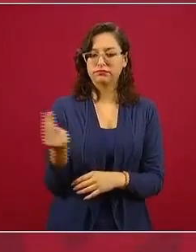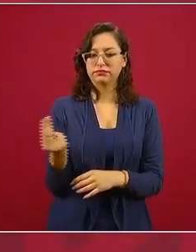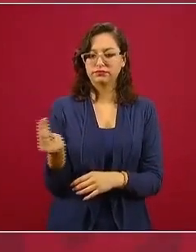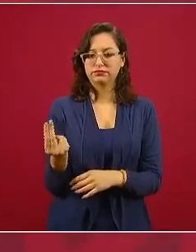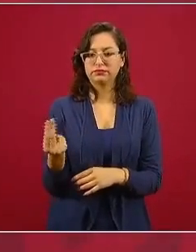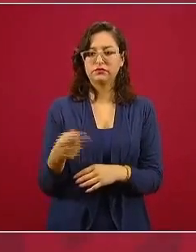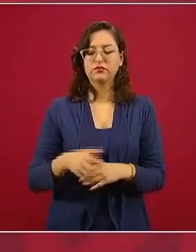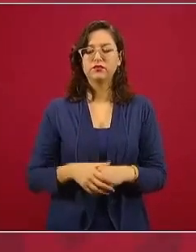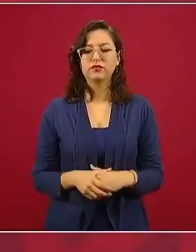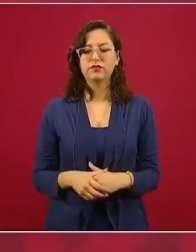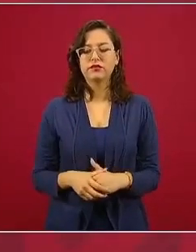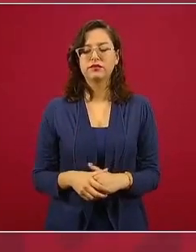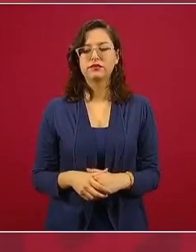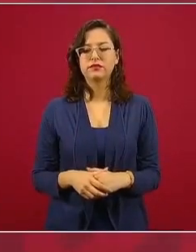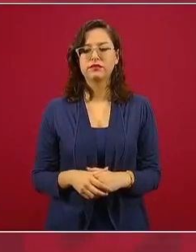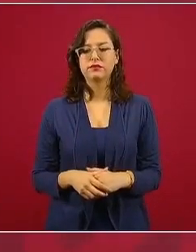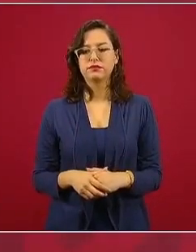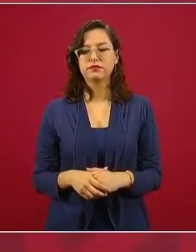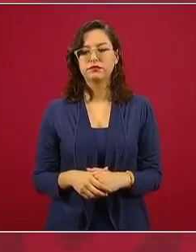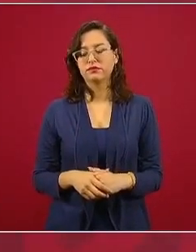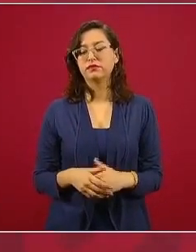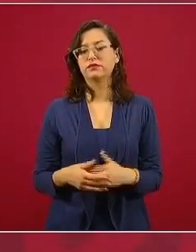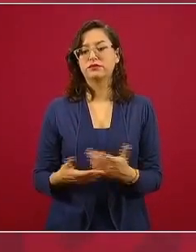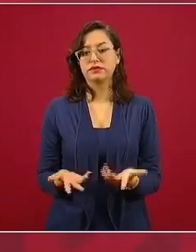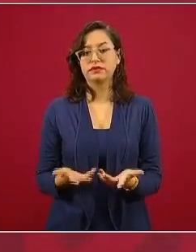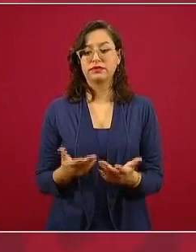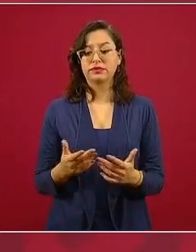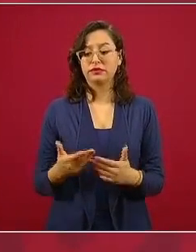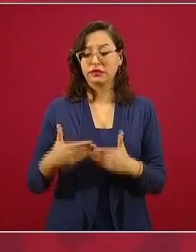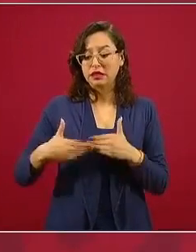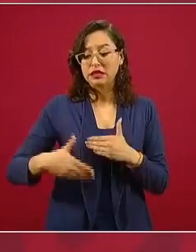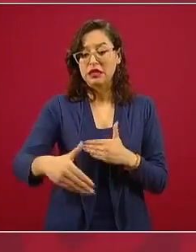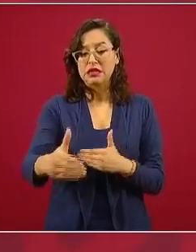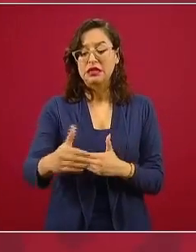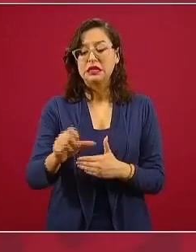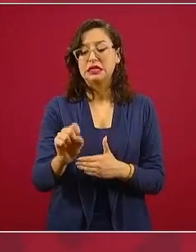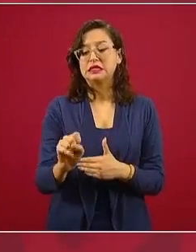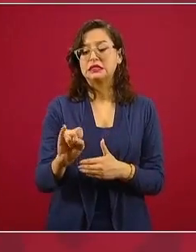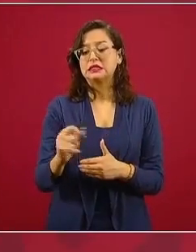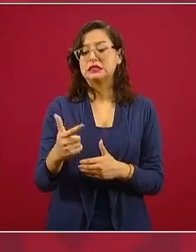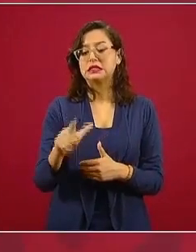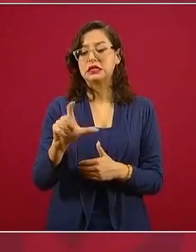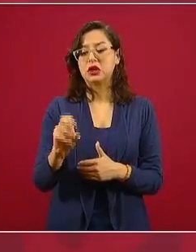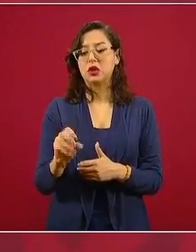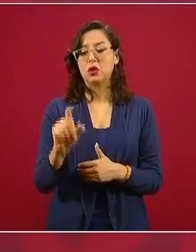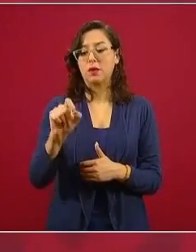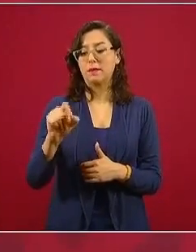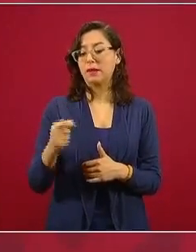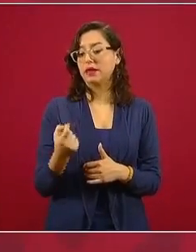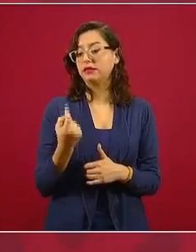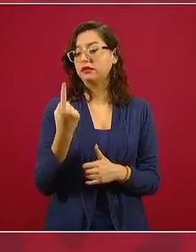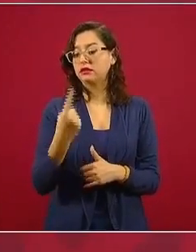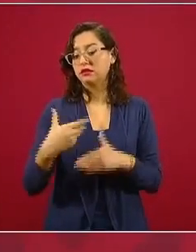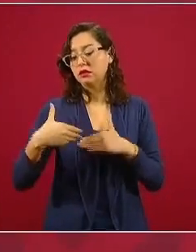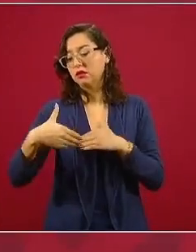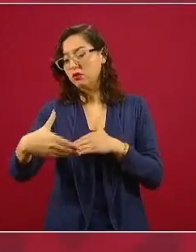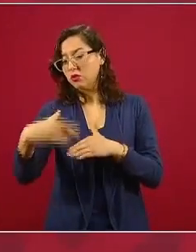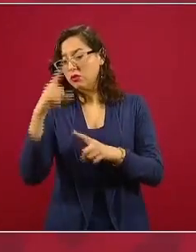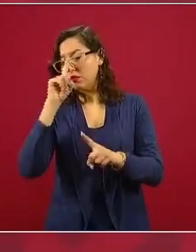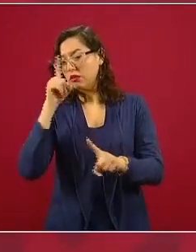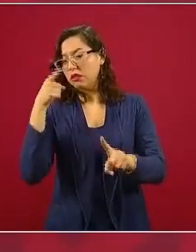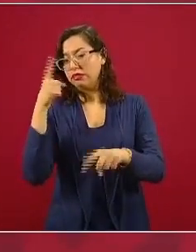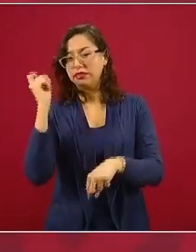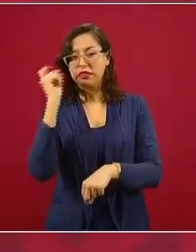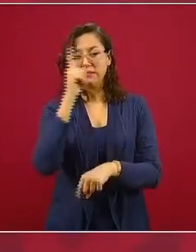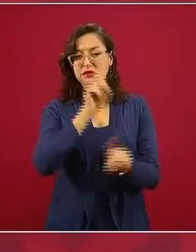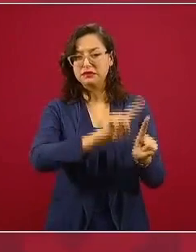que nos permitirán hacer frente a los retos del siglo XXI. La parte que se moderniza